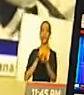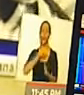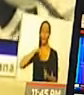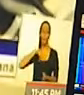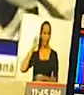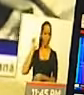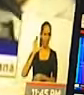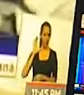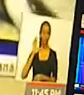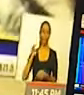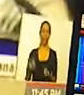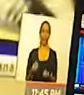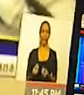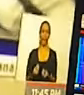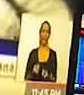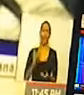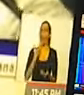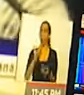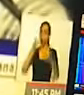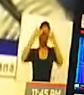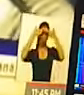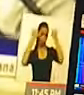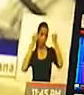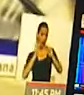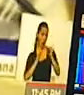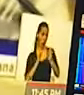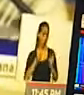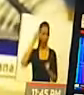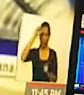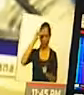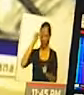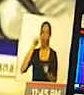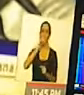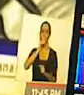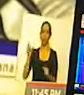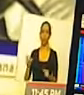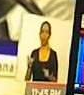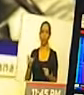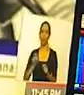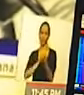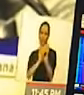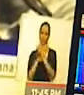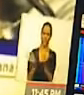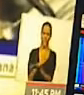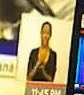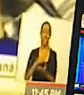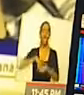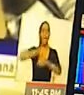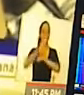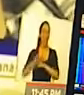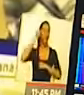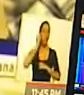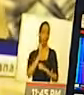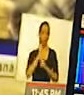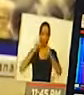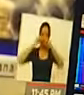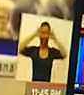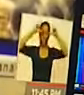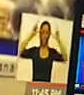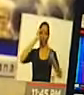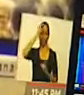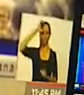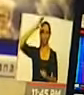por acabar con la ignorancia de muchos venezolanos a través del Plan Robinson, permitirle a una gran mayoría